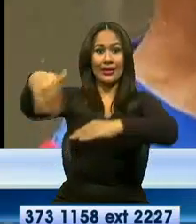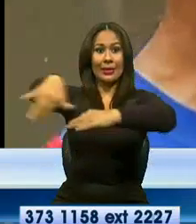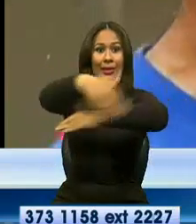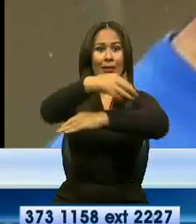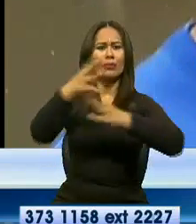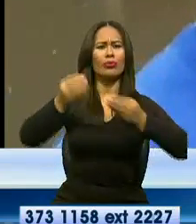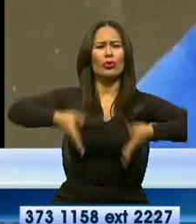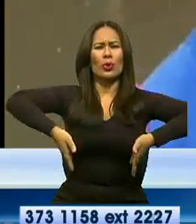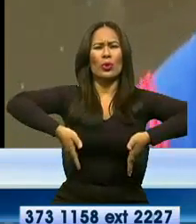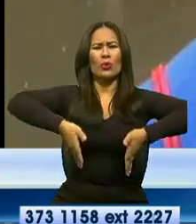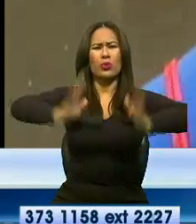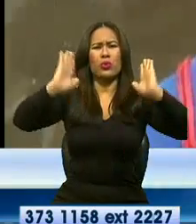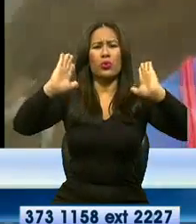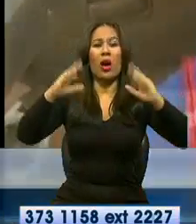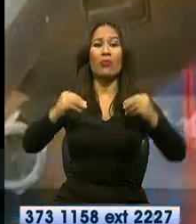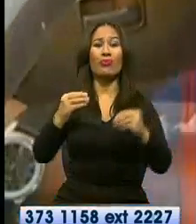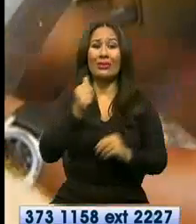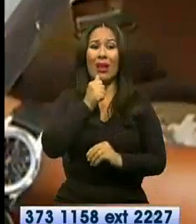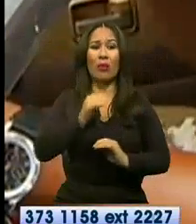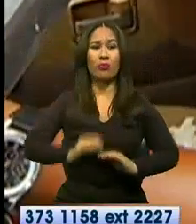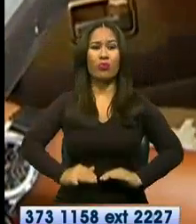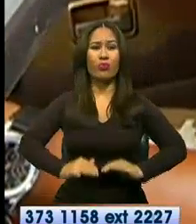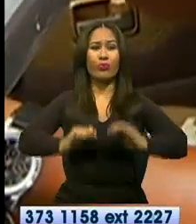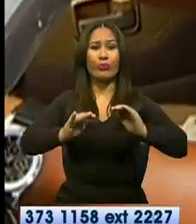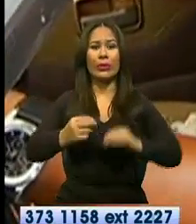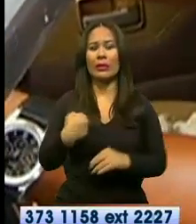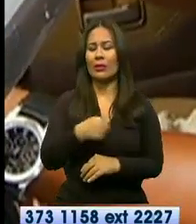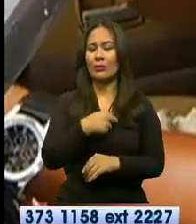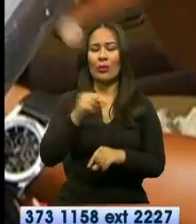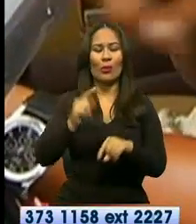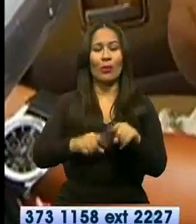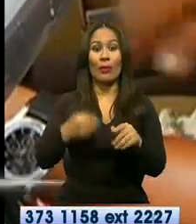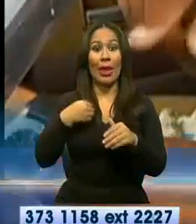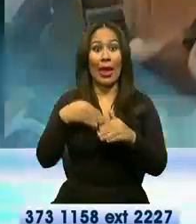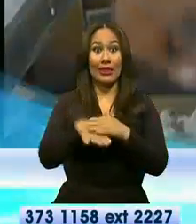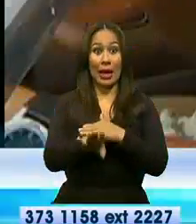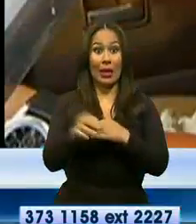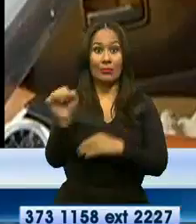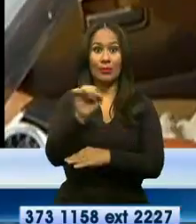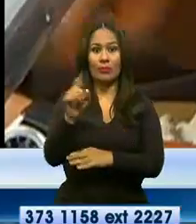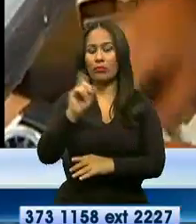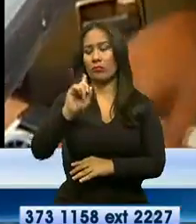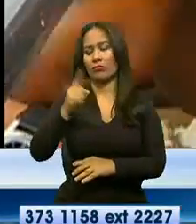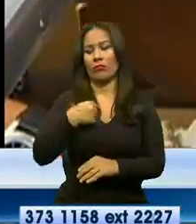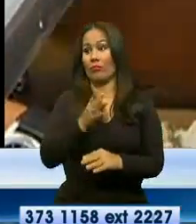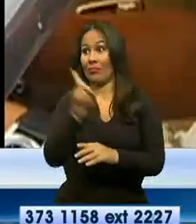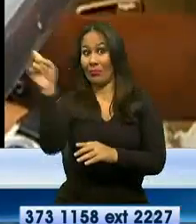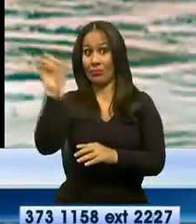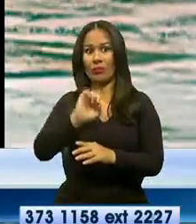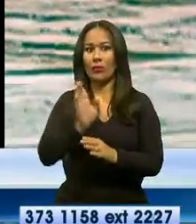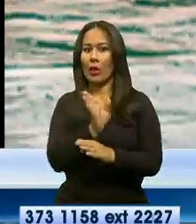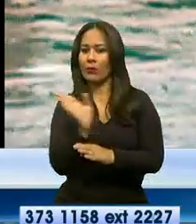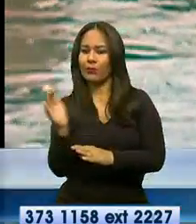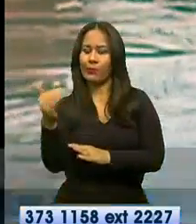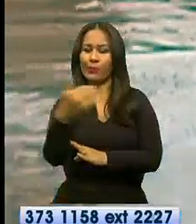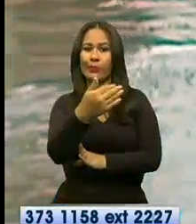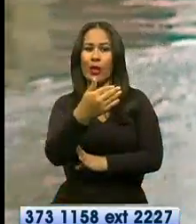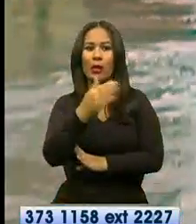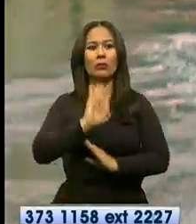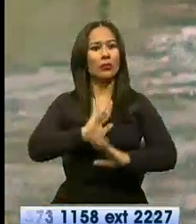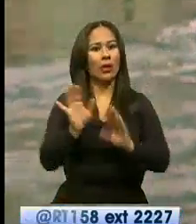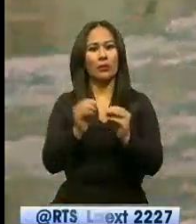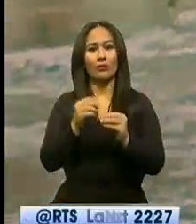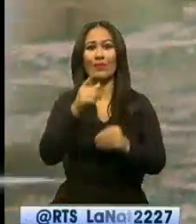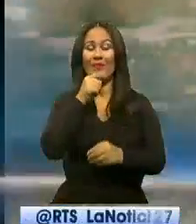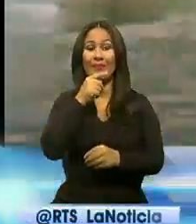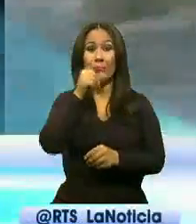el fondo, lo que es Almeida, todo eso está escurado ahorita. Pero uno no hay cómo meterse para allá, yo voy a dar la vuelta aquí, porque para allá sí es bastante hondo. La comunidad teme